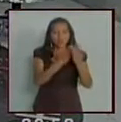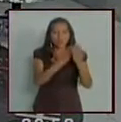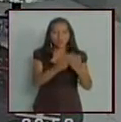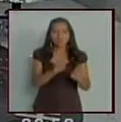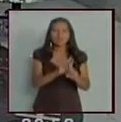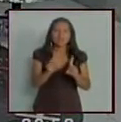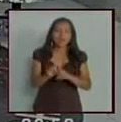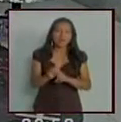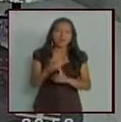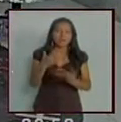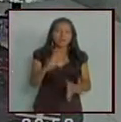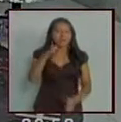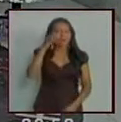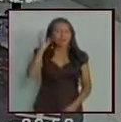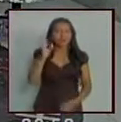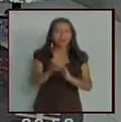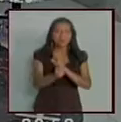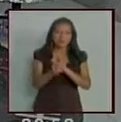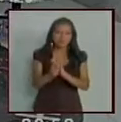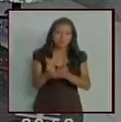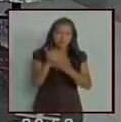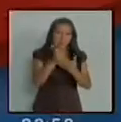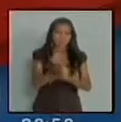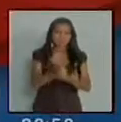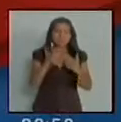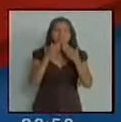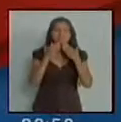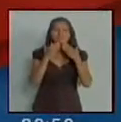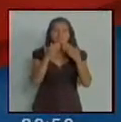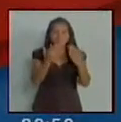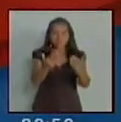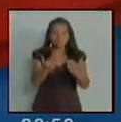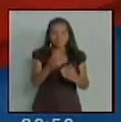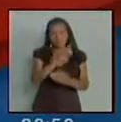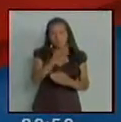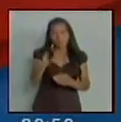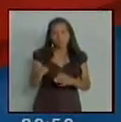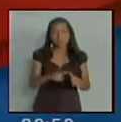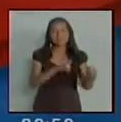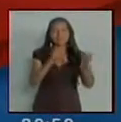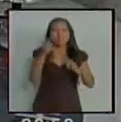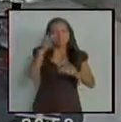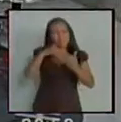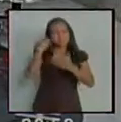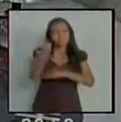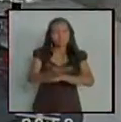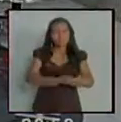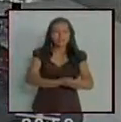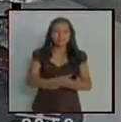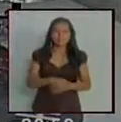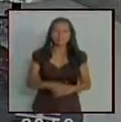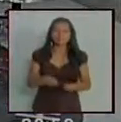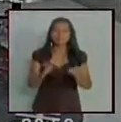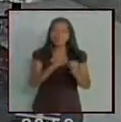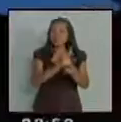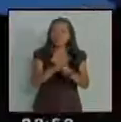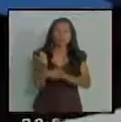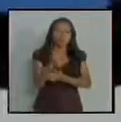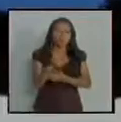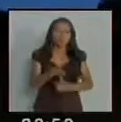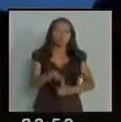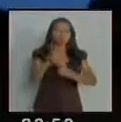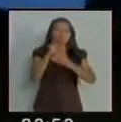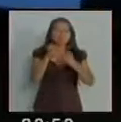Iglesias, médico fonoaudióloga. Muchas gracias por habernos acompañado. Muchas gracias a ustedes también por la invitación. Gracias a nuestros especialistas por